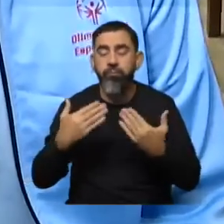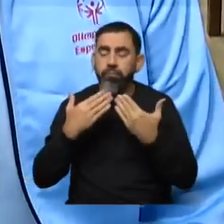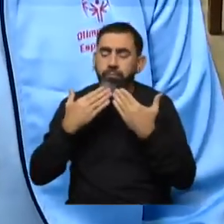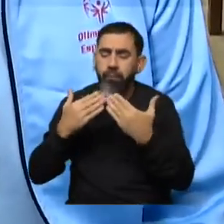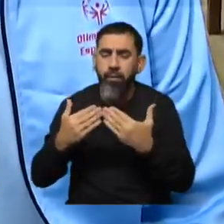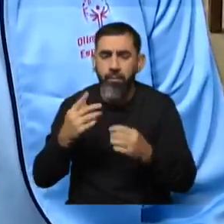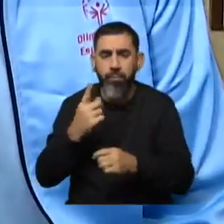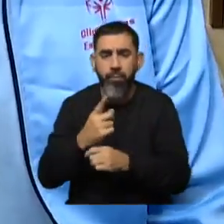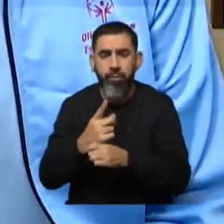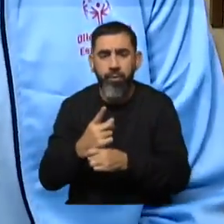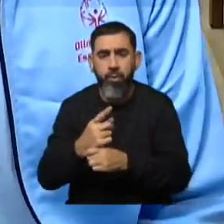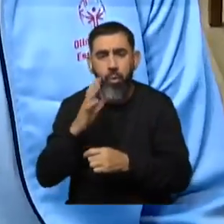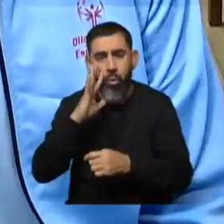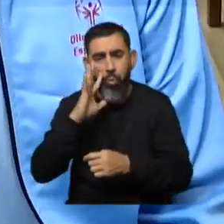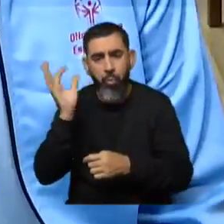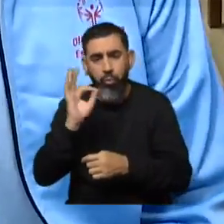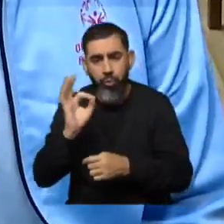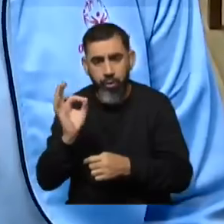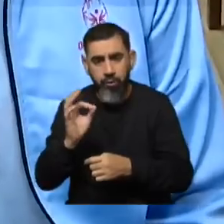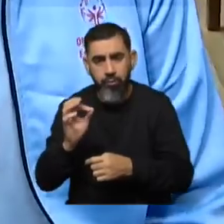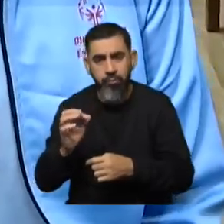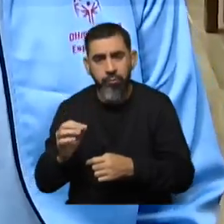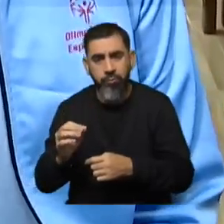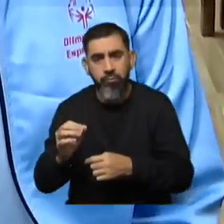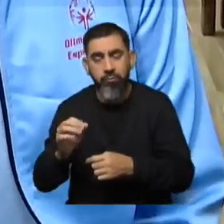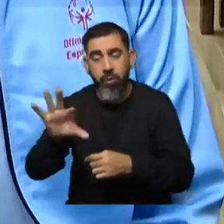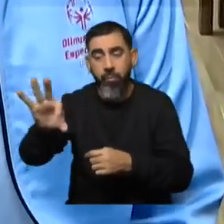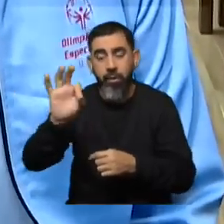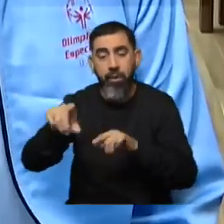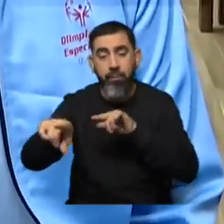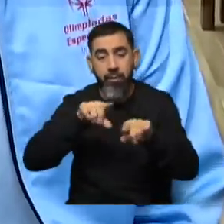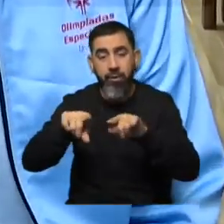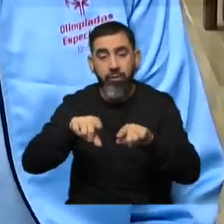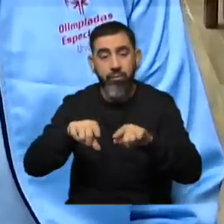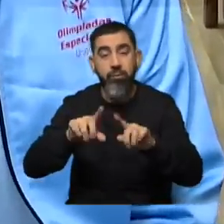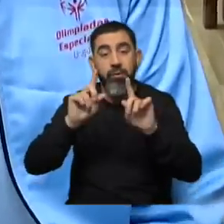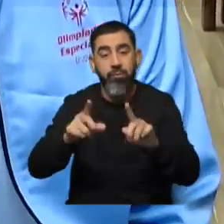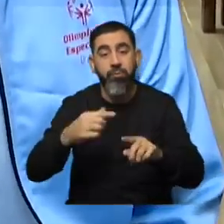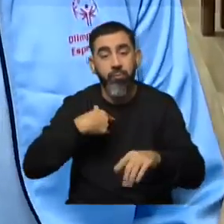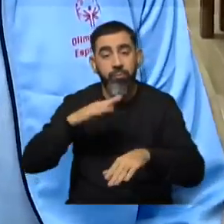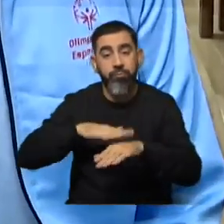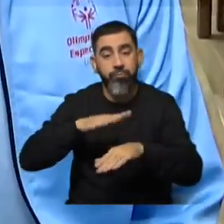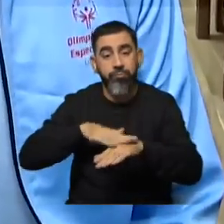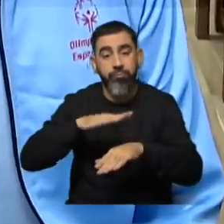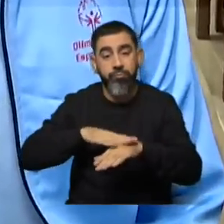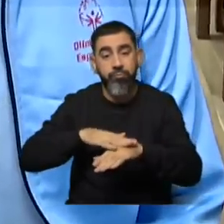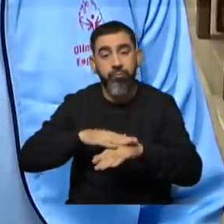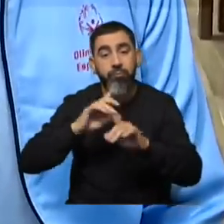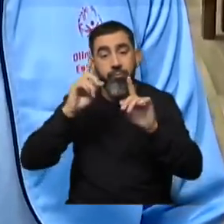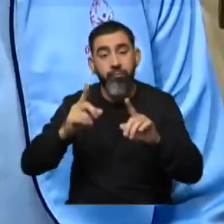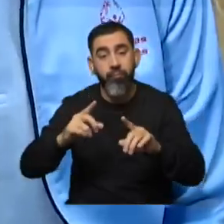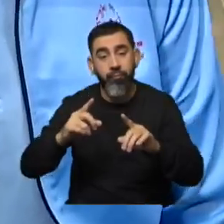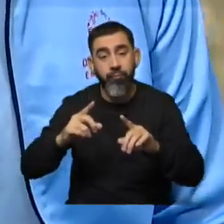agradecido primero que nada a la oportunidad que se me brindó para en la designación como entrenador y bueno después hacerme cargo la esa responsabilidad